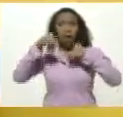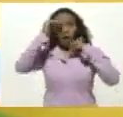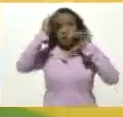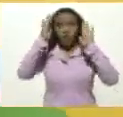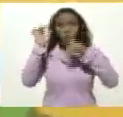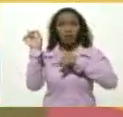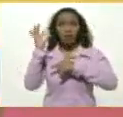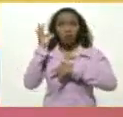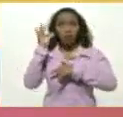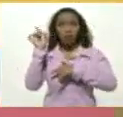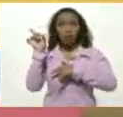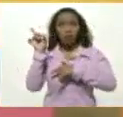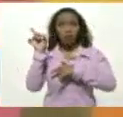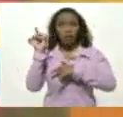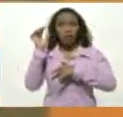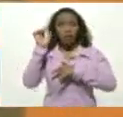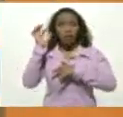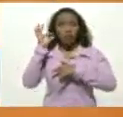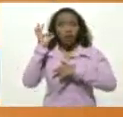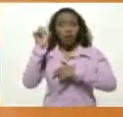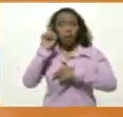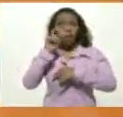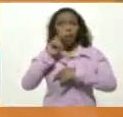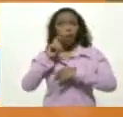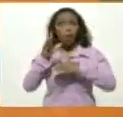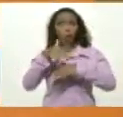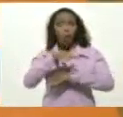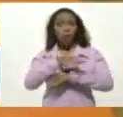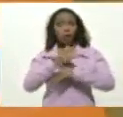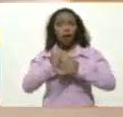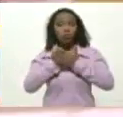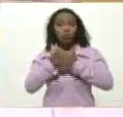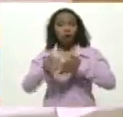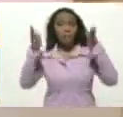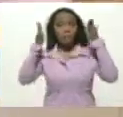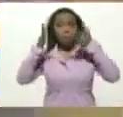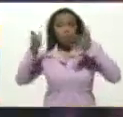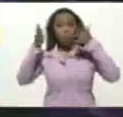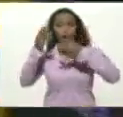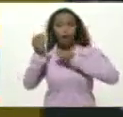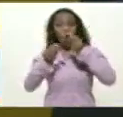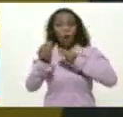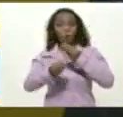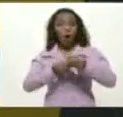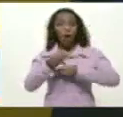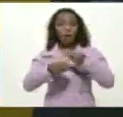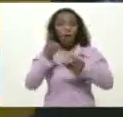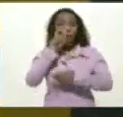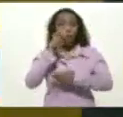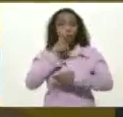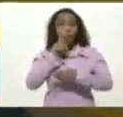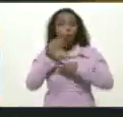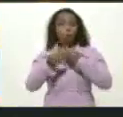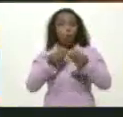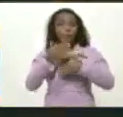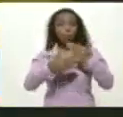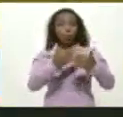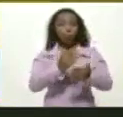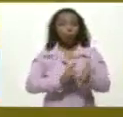esas mujeres embarazadas, en donde le vamos a ayudar y a orientar cómo llevar su embarazo. Seguimos